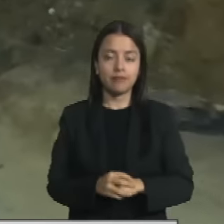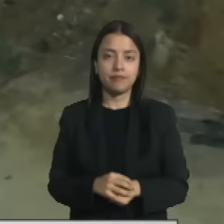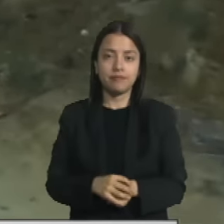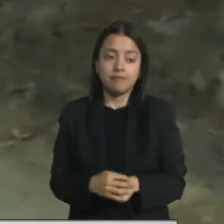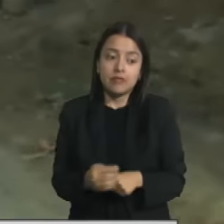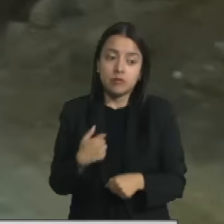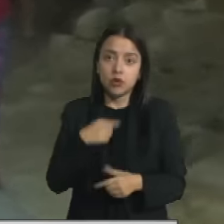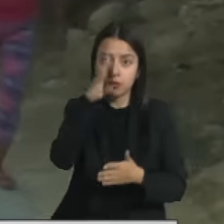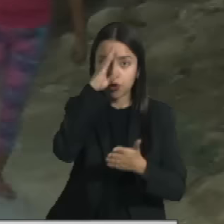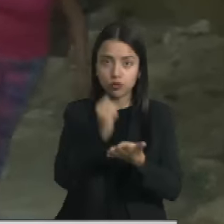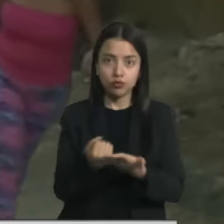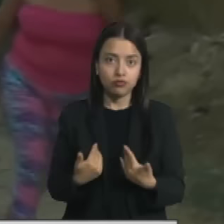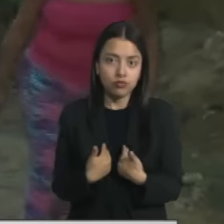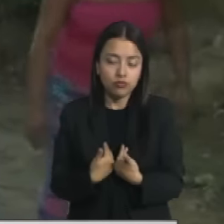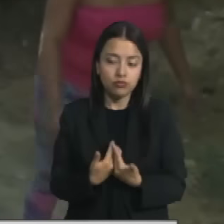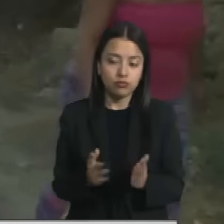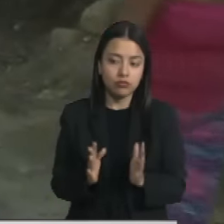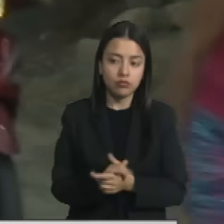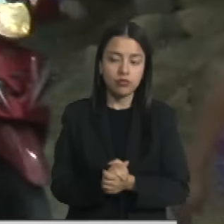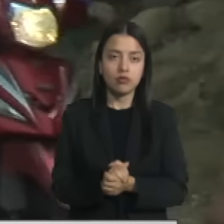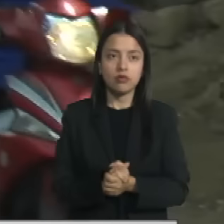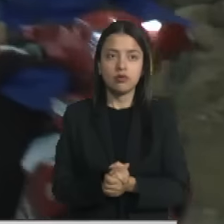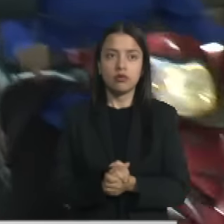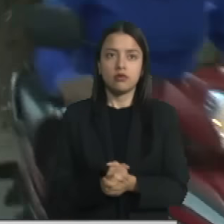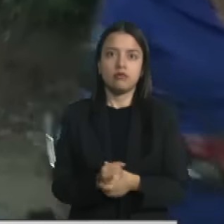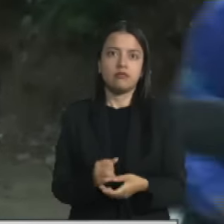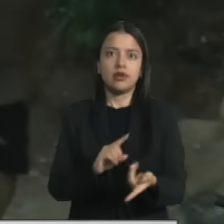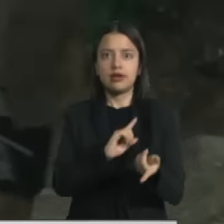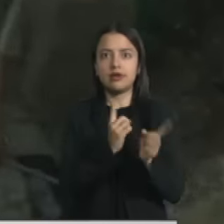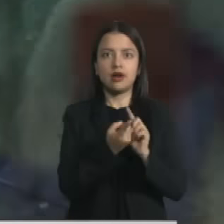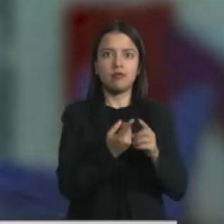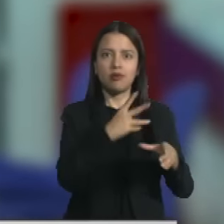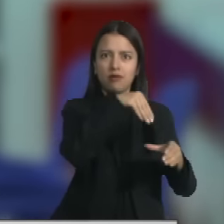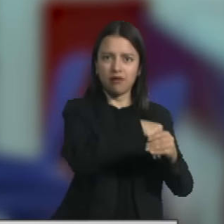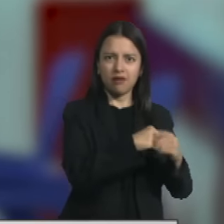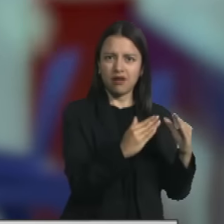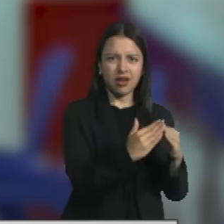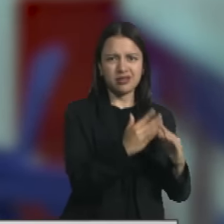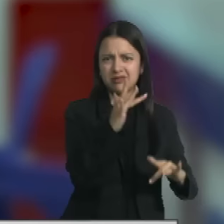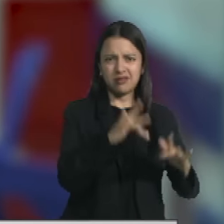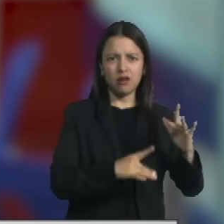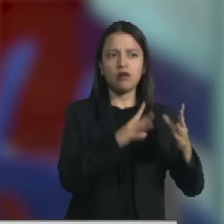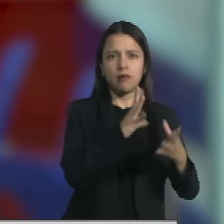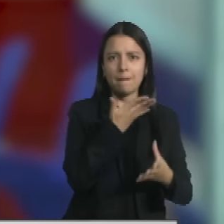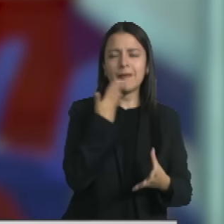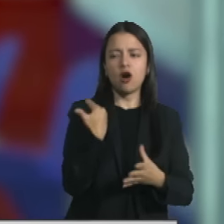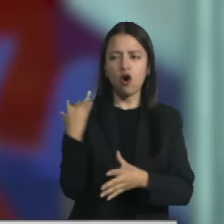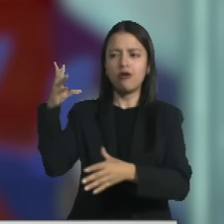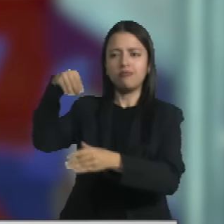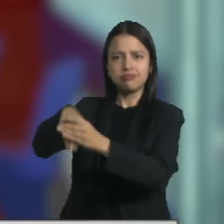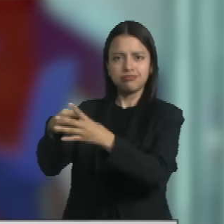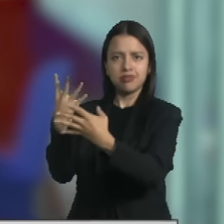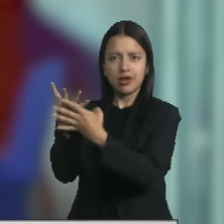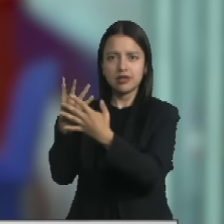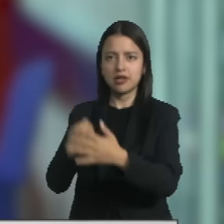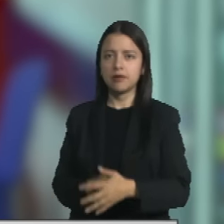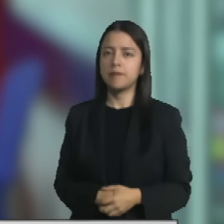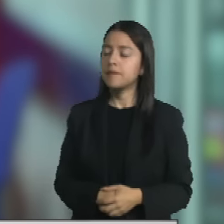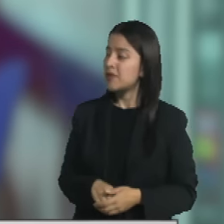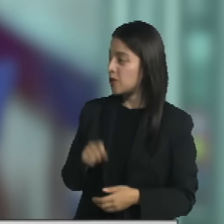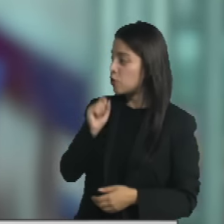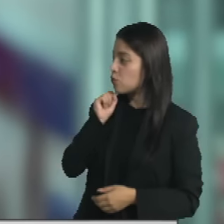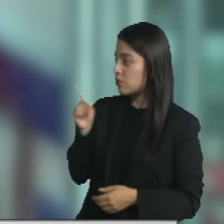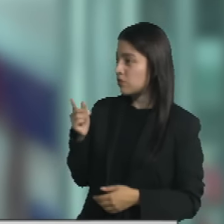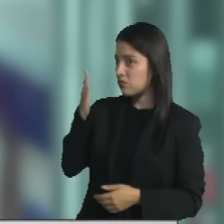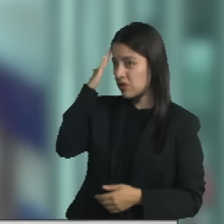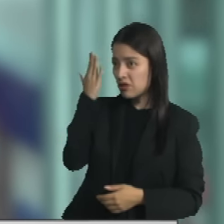para esperar el cambio de medida por parte del juez. ¿Se conoce el estado de salud ya de la víctima? Y la